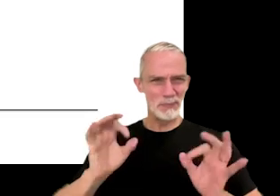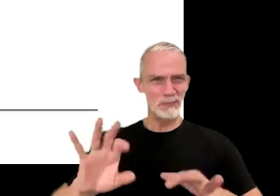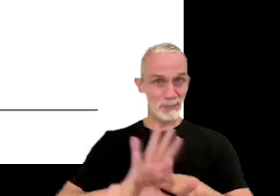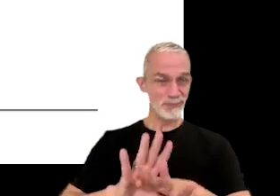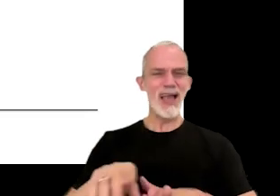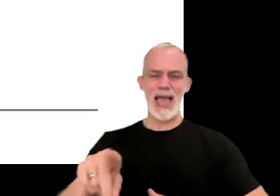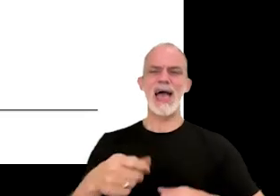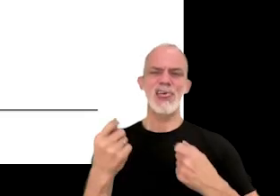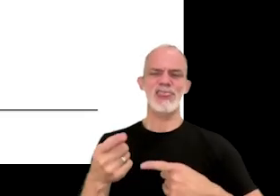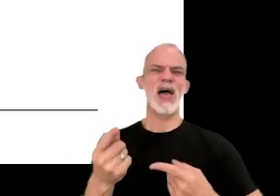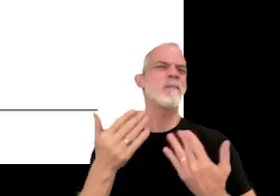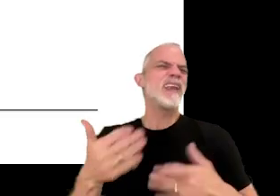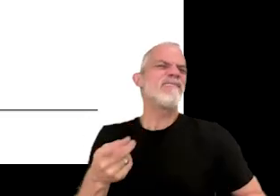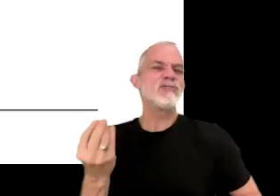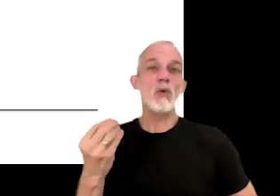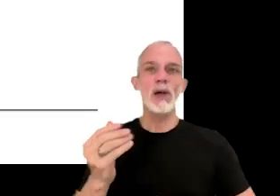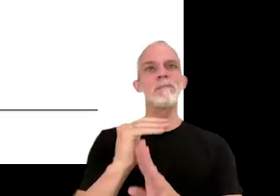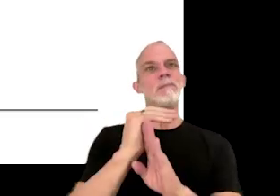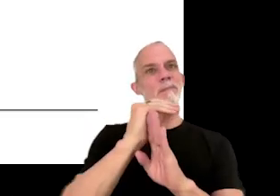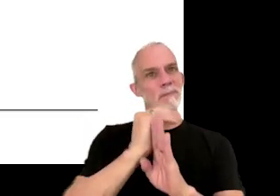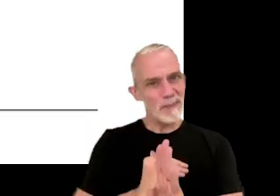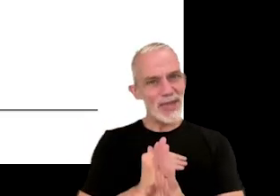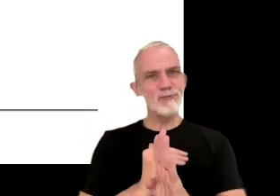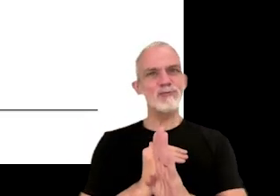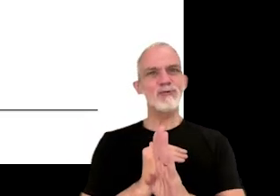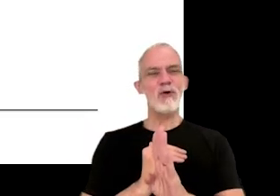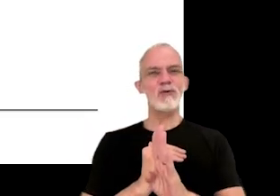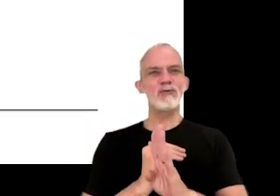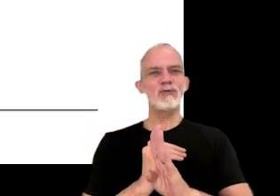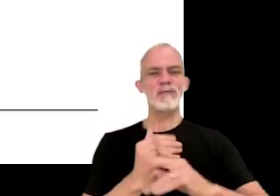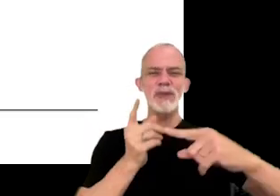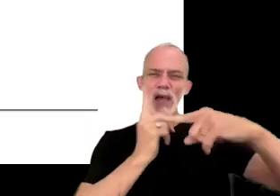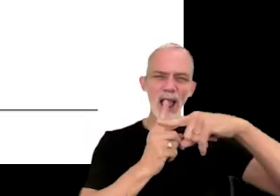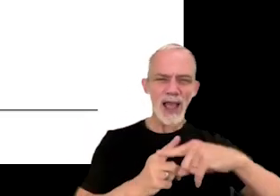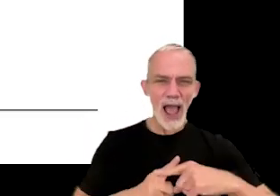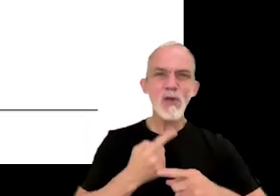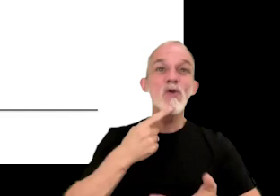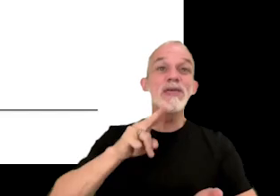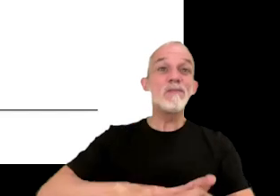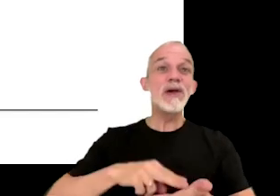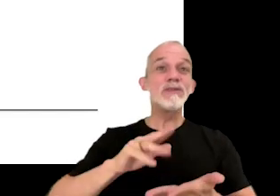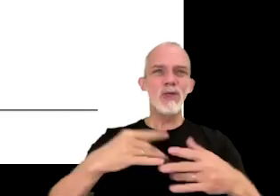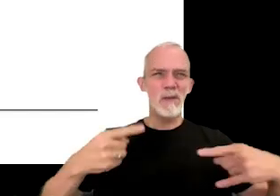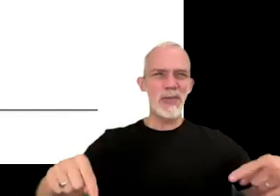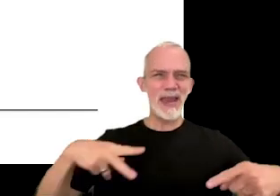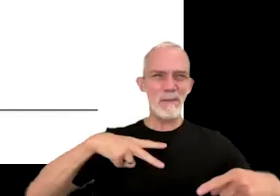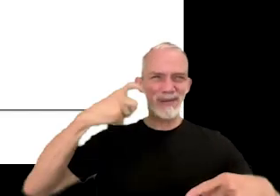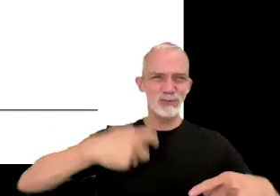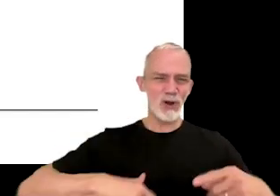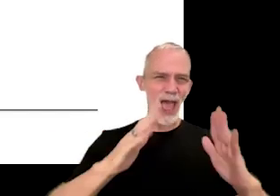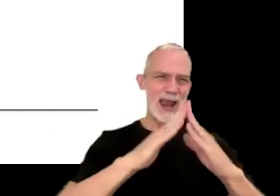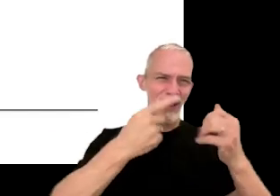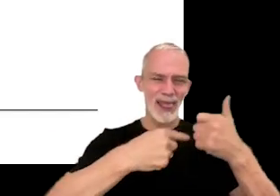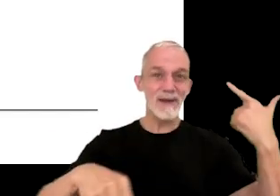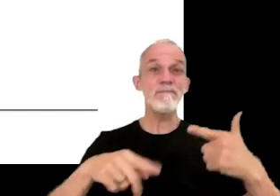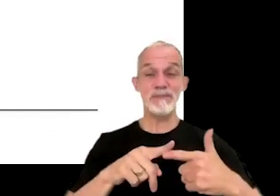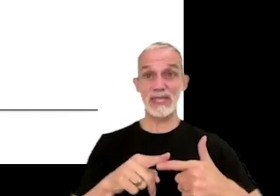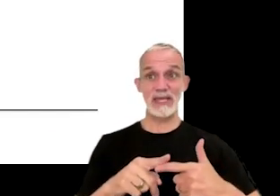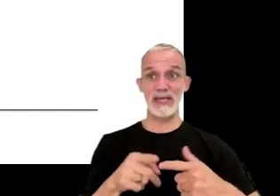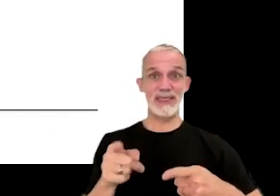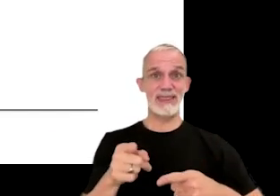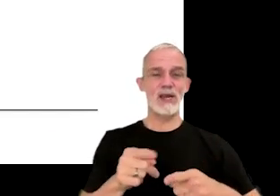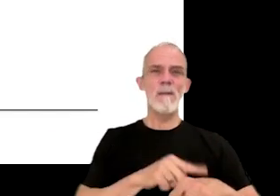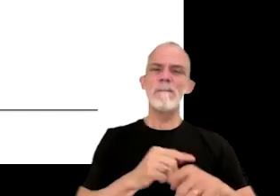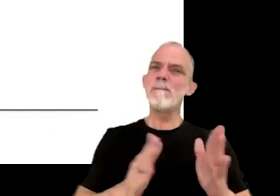con obtener una reducción en la determinación del impuesto sobre bienes personales aplicable a los